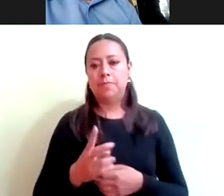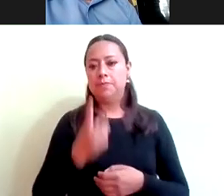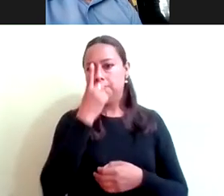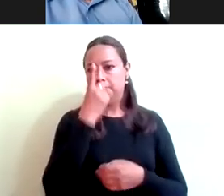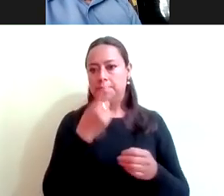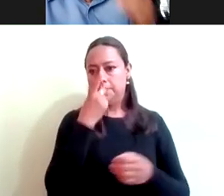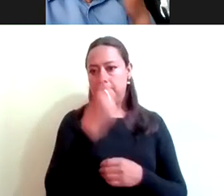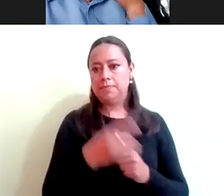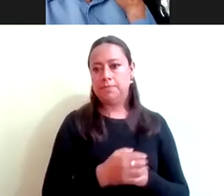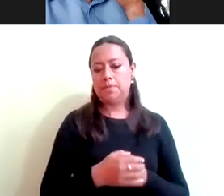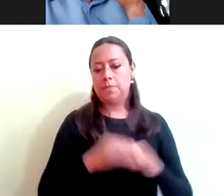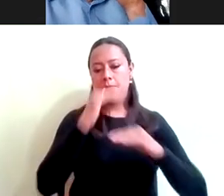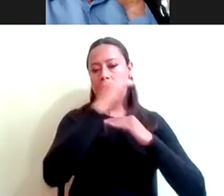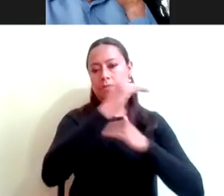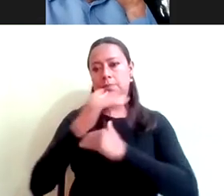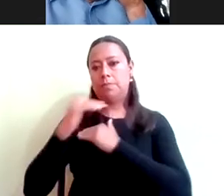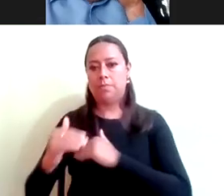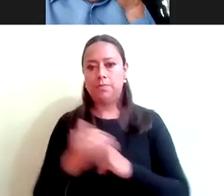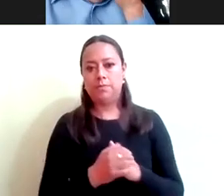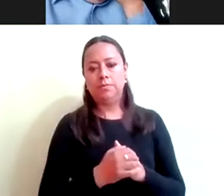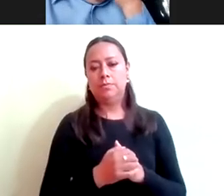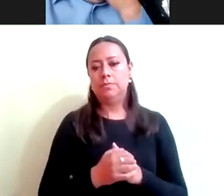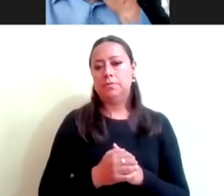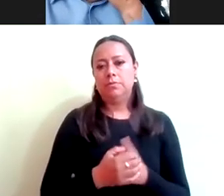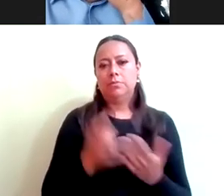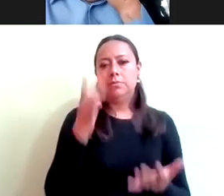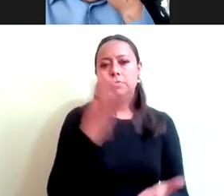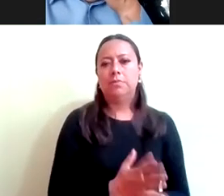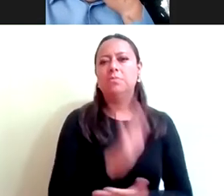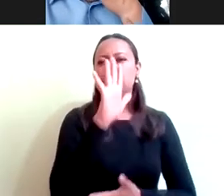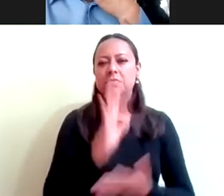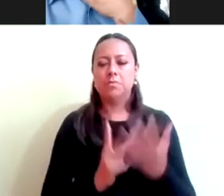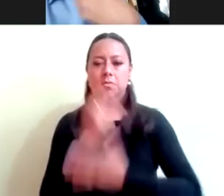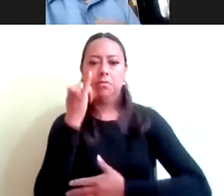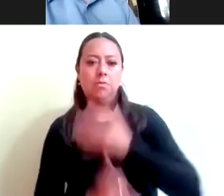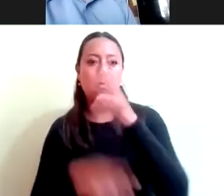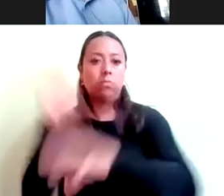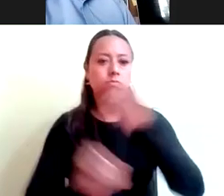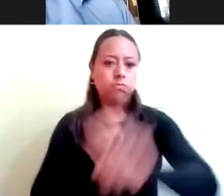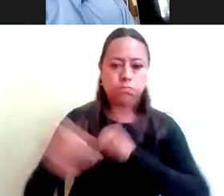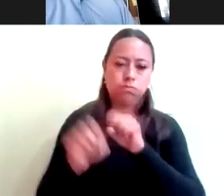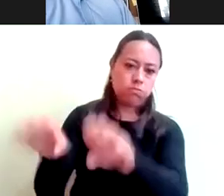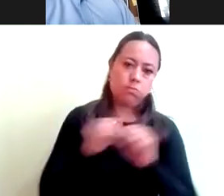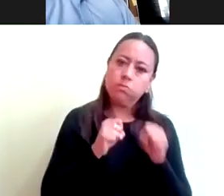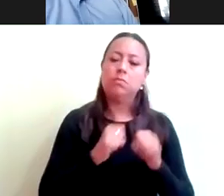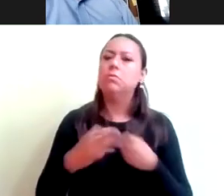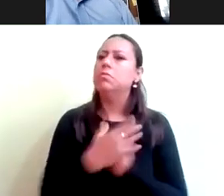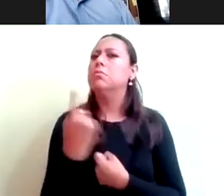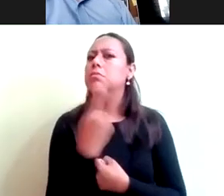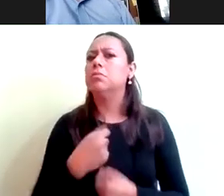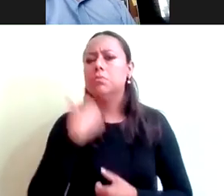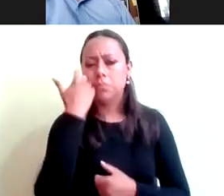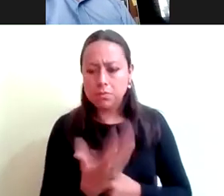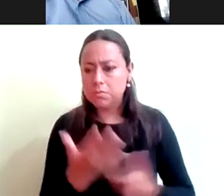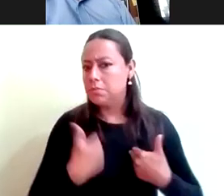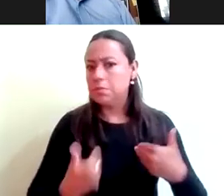los trimestrales, a toro pasado, arrebotando los proyectos, porque se sigue sin entender que son proyectos